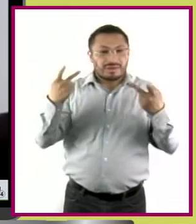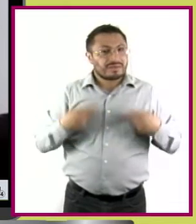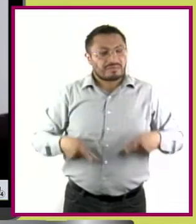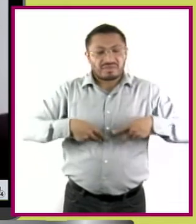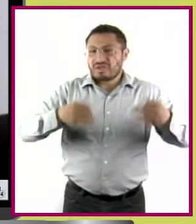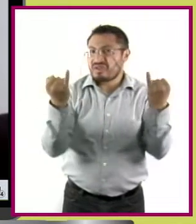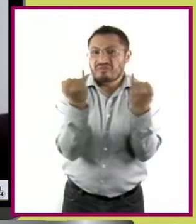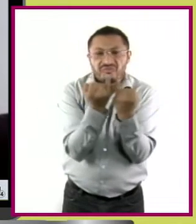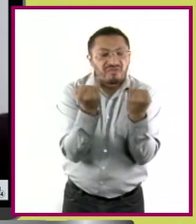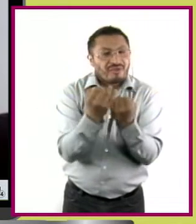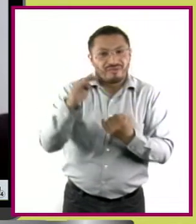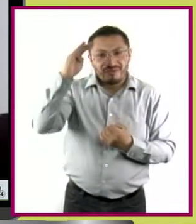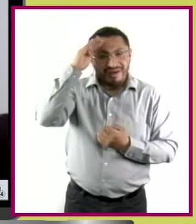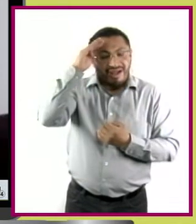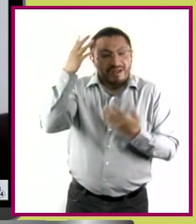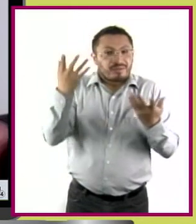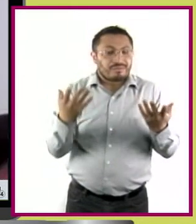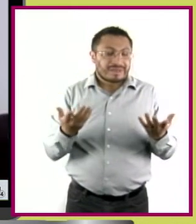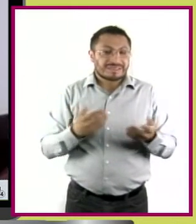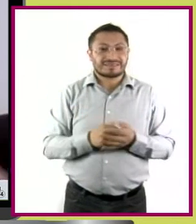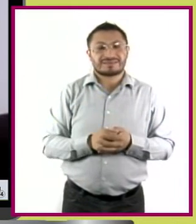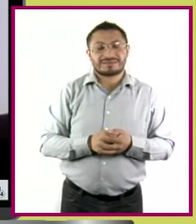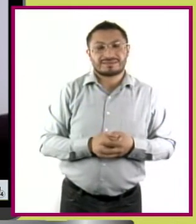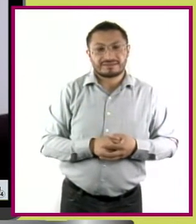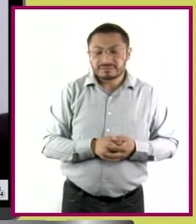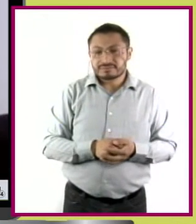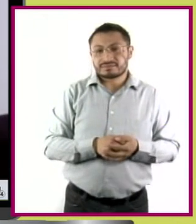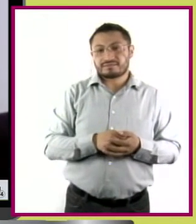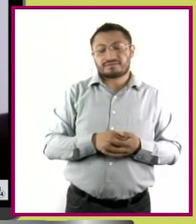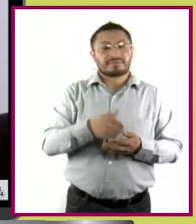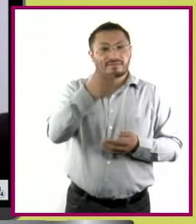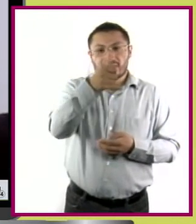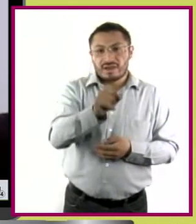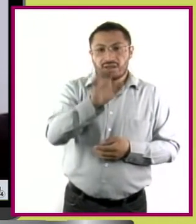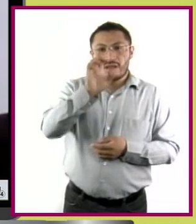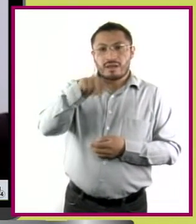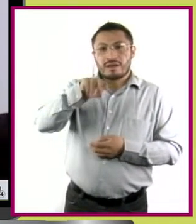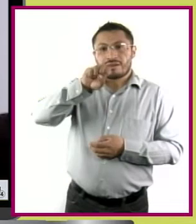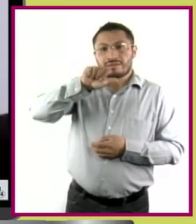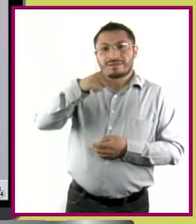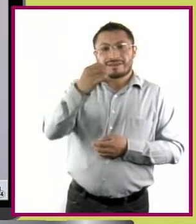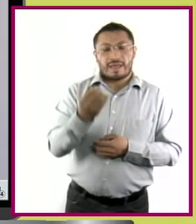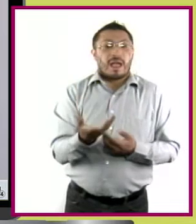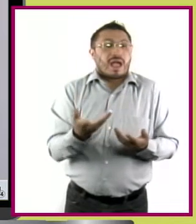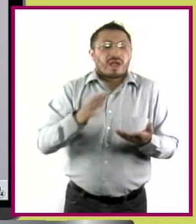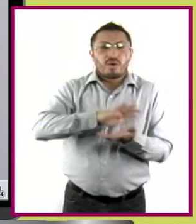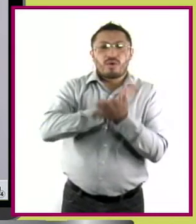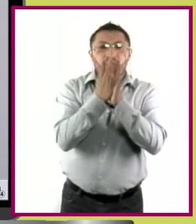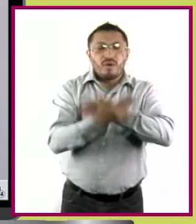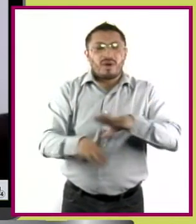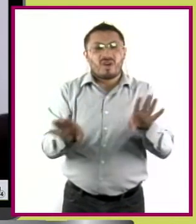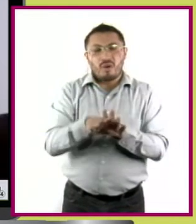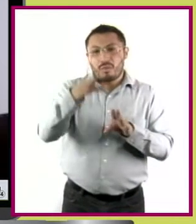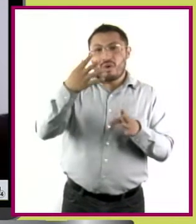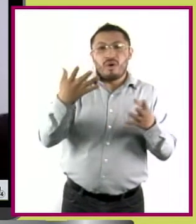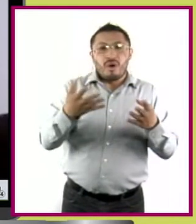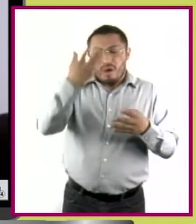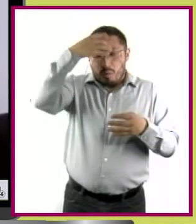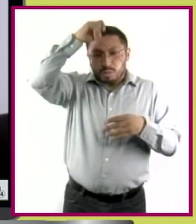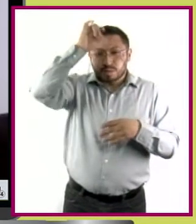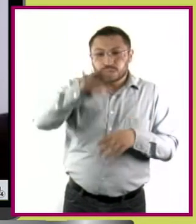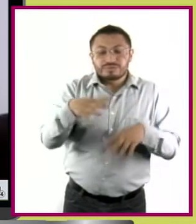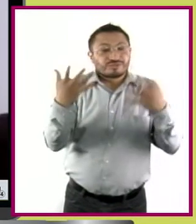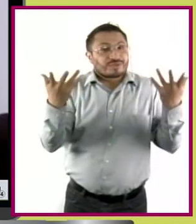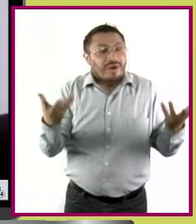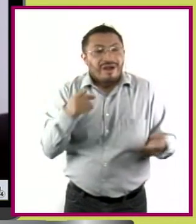esté pensando alrededor del mundo. Es así como el ensayo literario se vuelve mágico y vamos